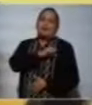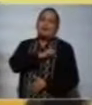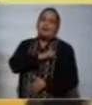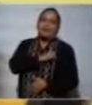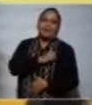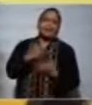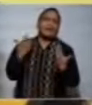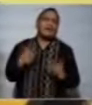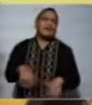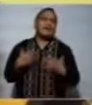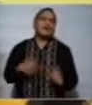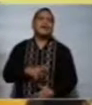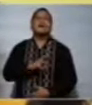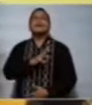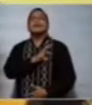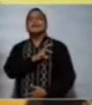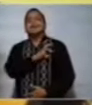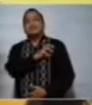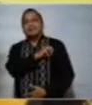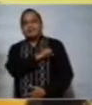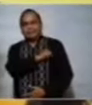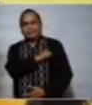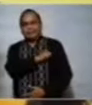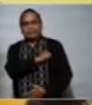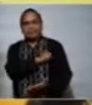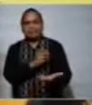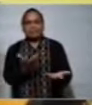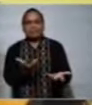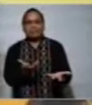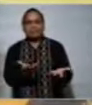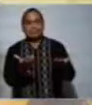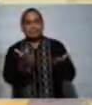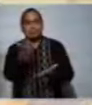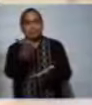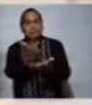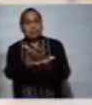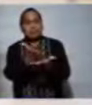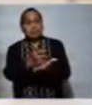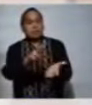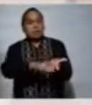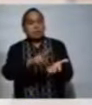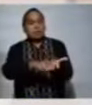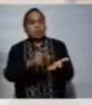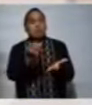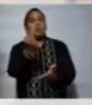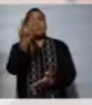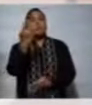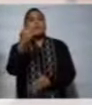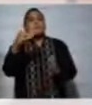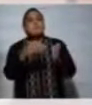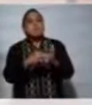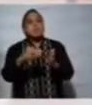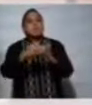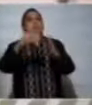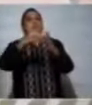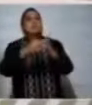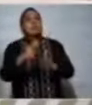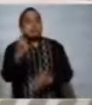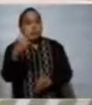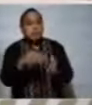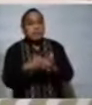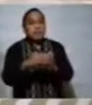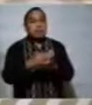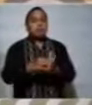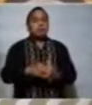Ternurita. Sí, alguien decía, un comandante, ¿cuánto valdrá eso? Dice, valdrá como 1 millón de pesos. 1 millón, papito,